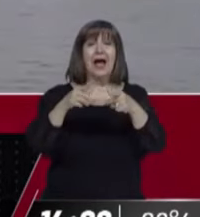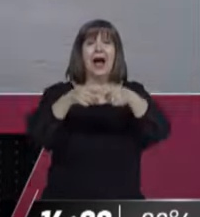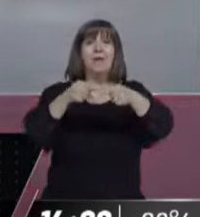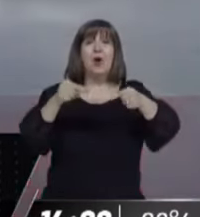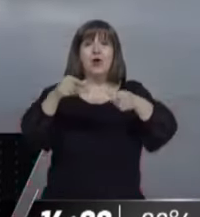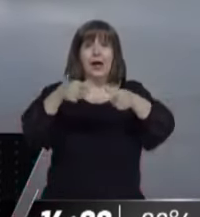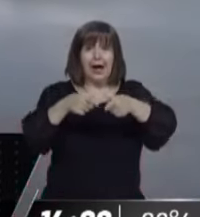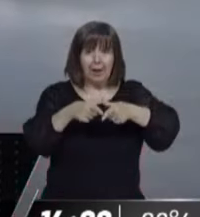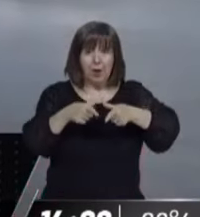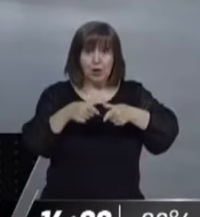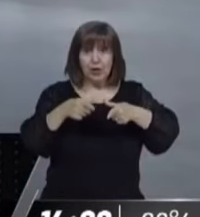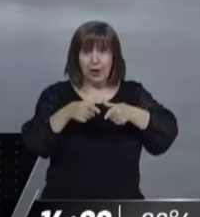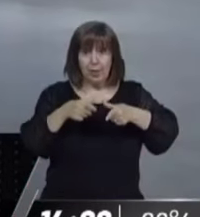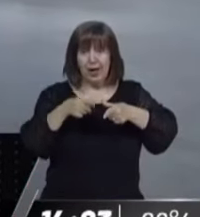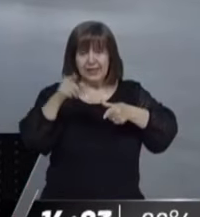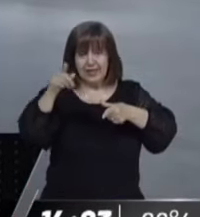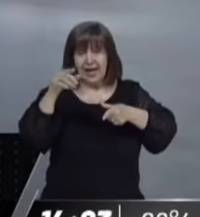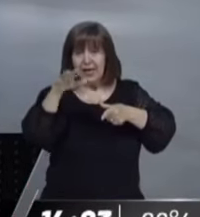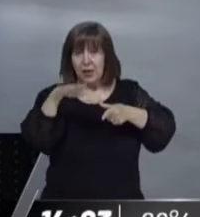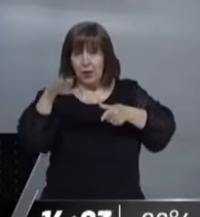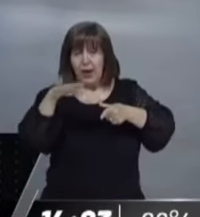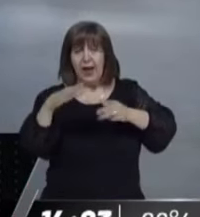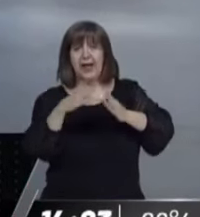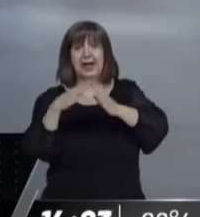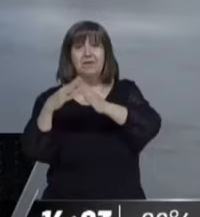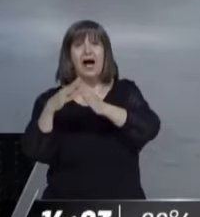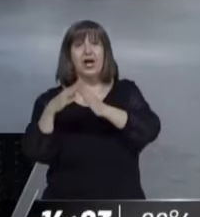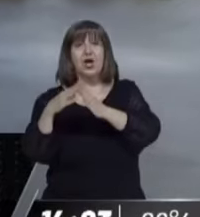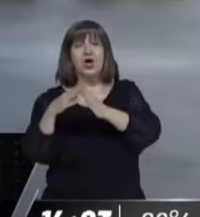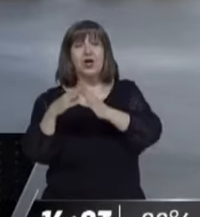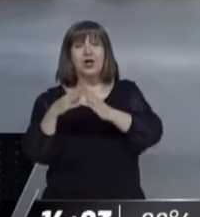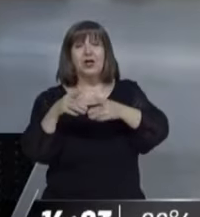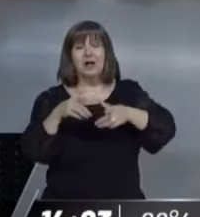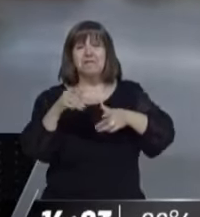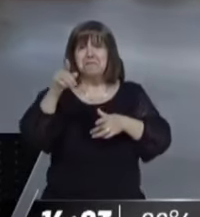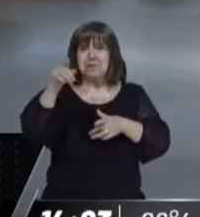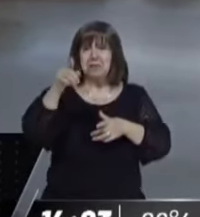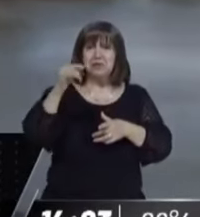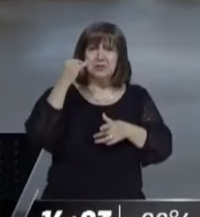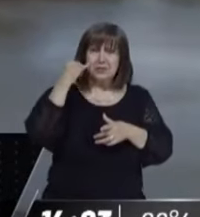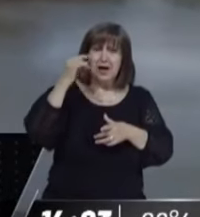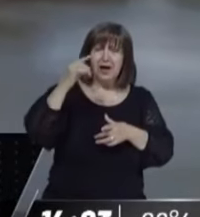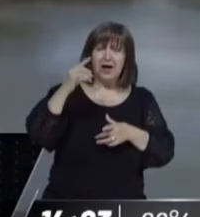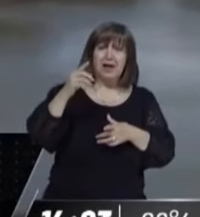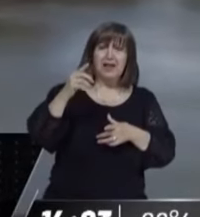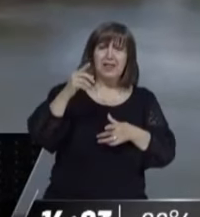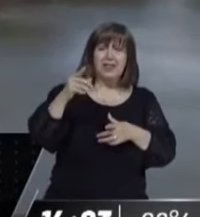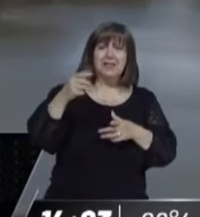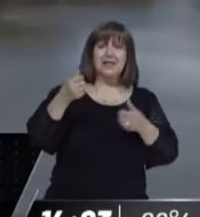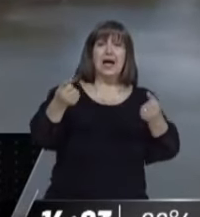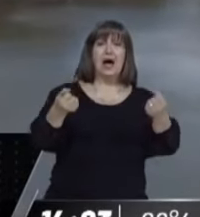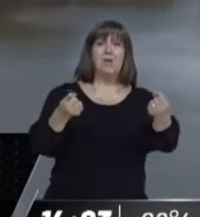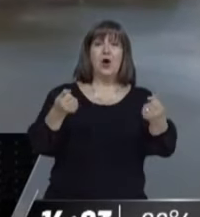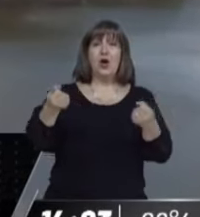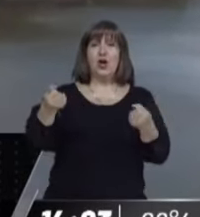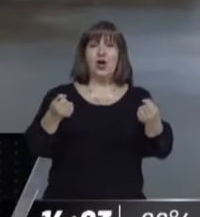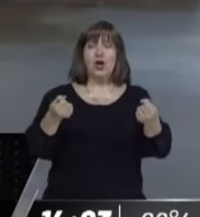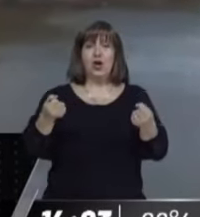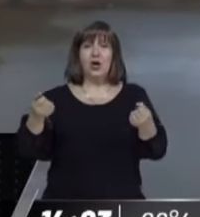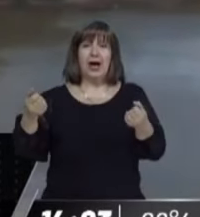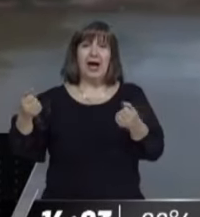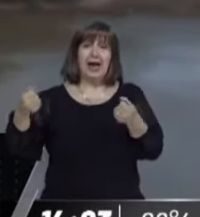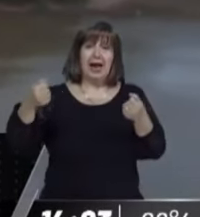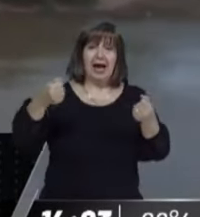4 kilómetros, 3 kilómetros. Bueno, y esa colonia pasaban, ellos sufridos, venían con los camiones hasta el lado del